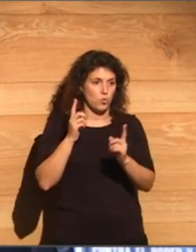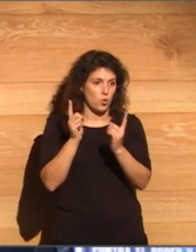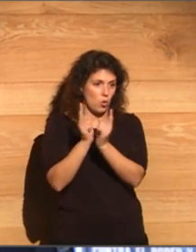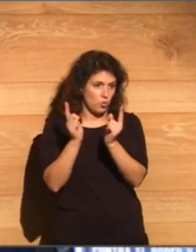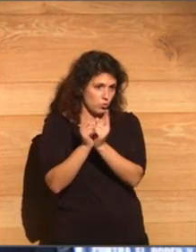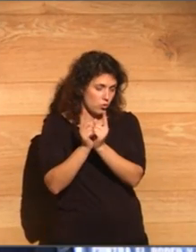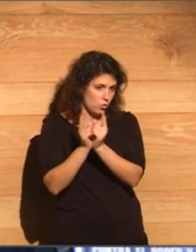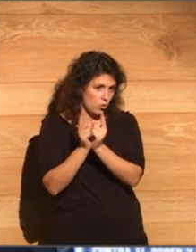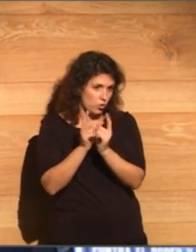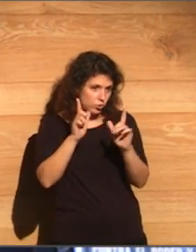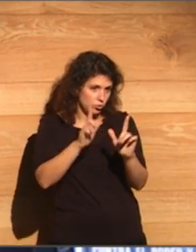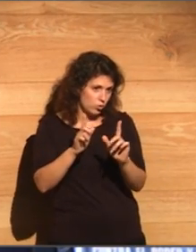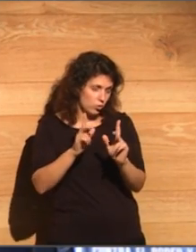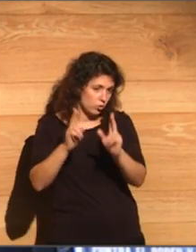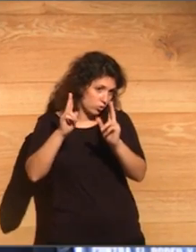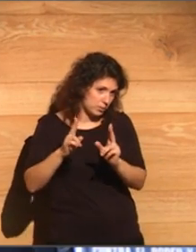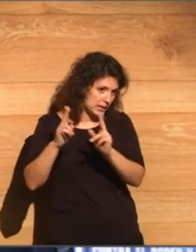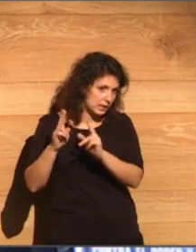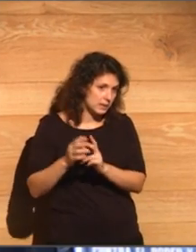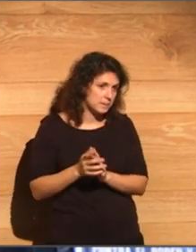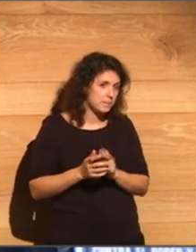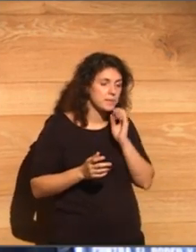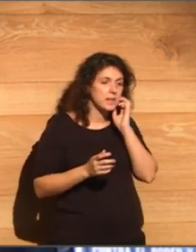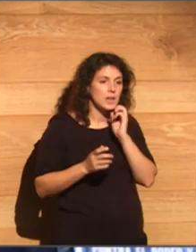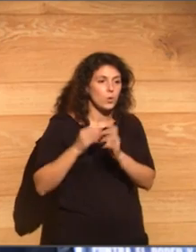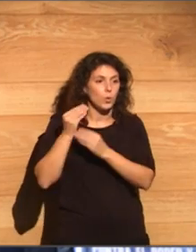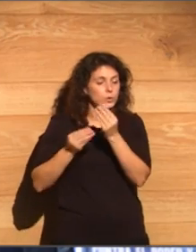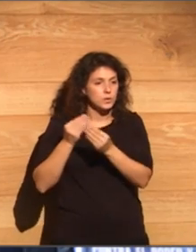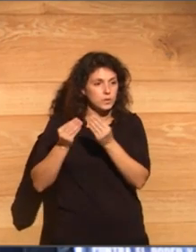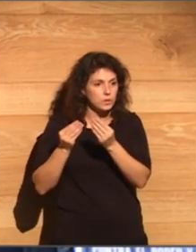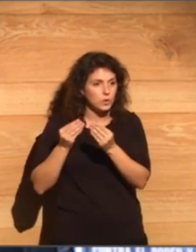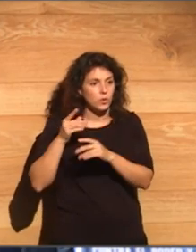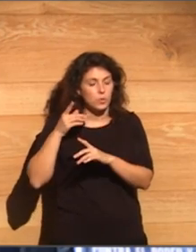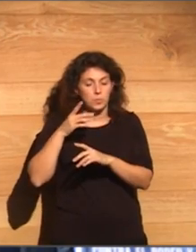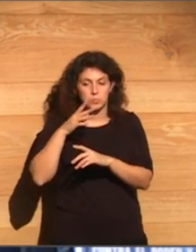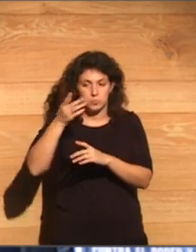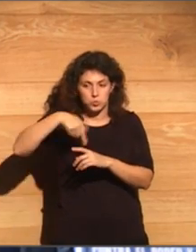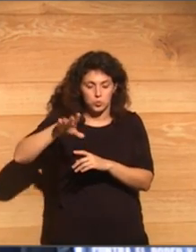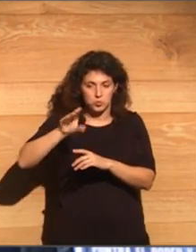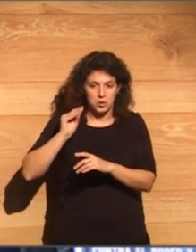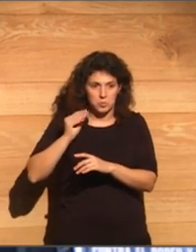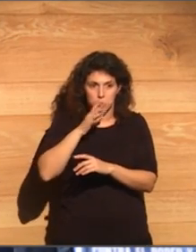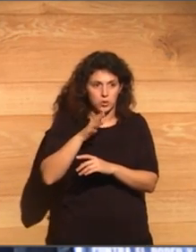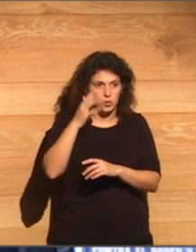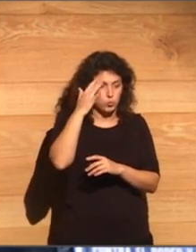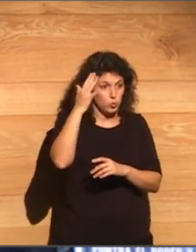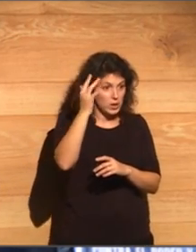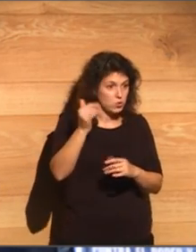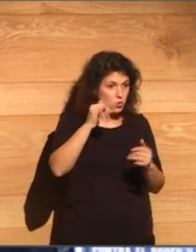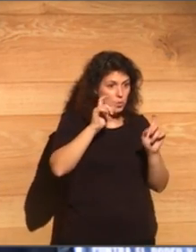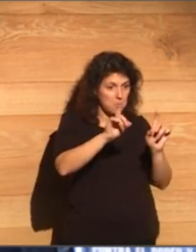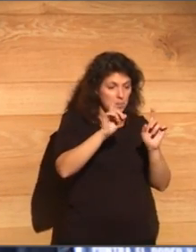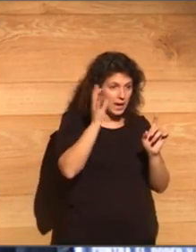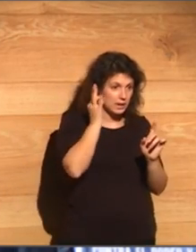nos dedicamos al proyecto Mputú, que era el sueño de la maestra, cuyo título no he entendido jamás, porque inicialmente parece que va a ser El sueño de la maestra de Bienvenido